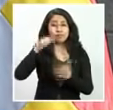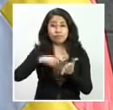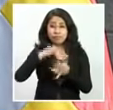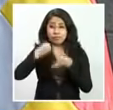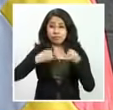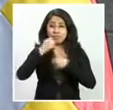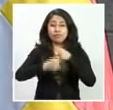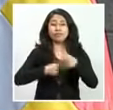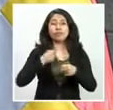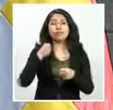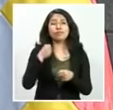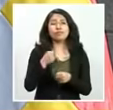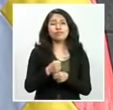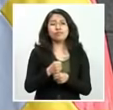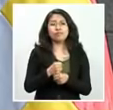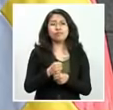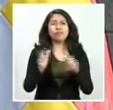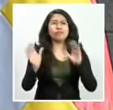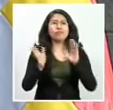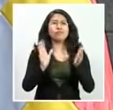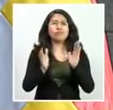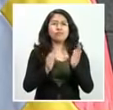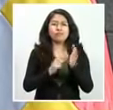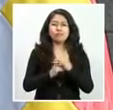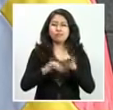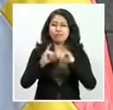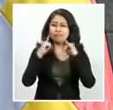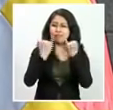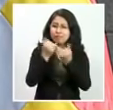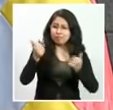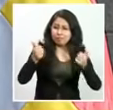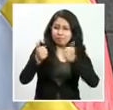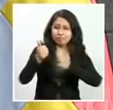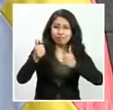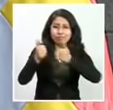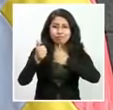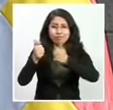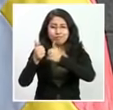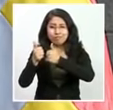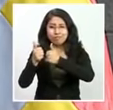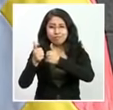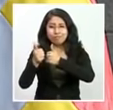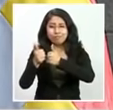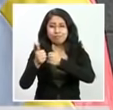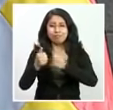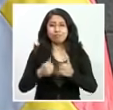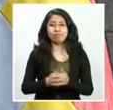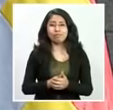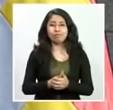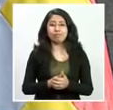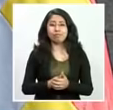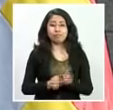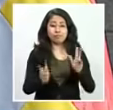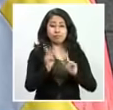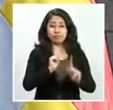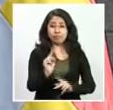tiempo en una agencia estatal de persecución. y los agentes no operan